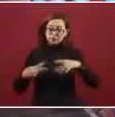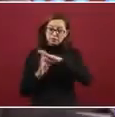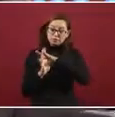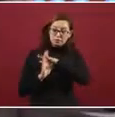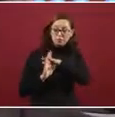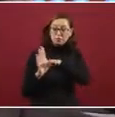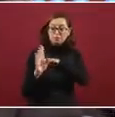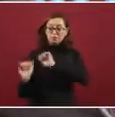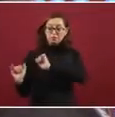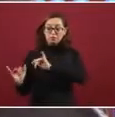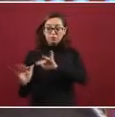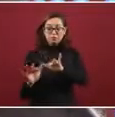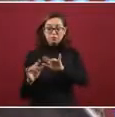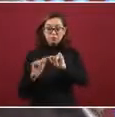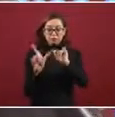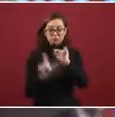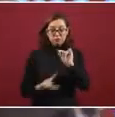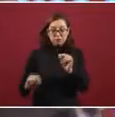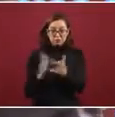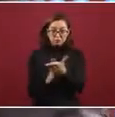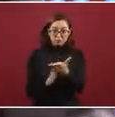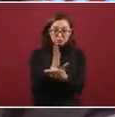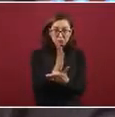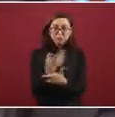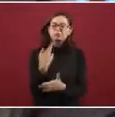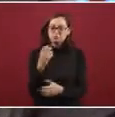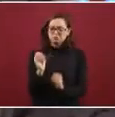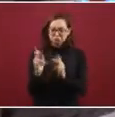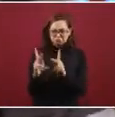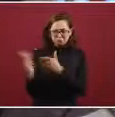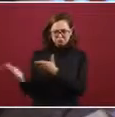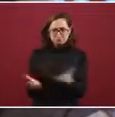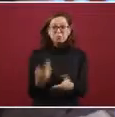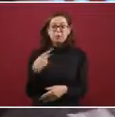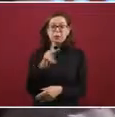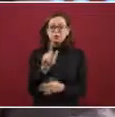hagan conforme a las normas mexicanas vigentes.